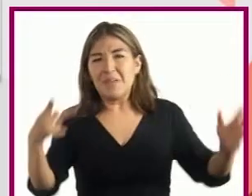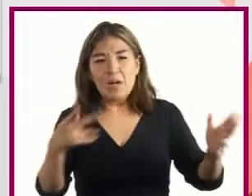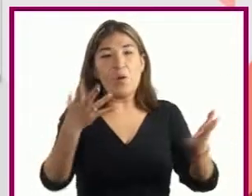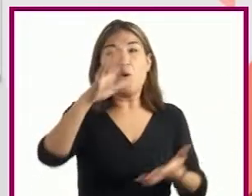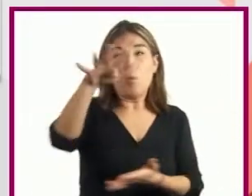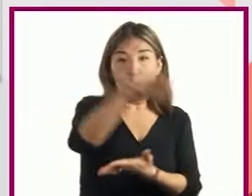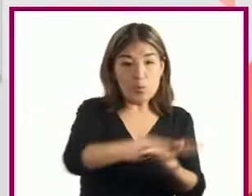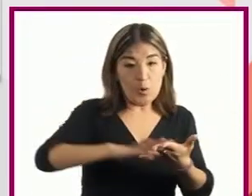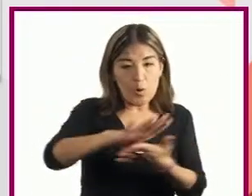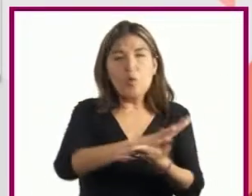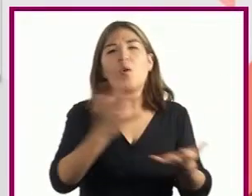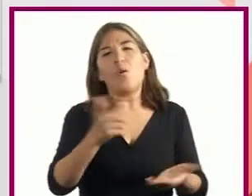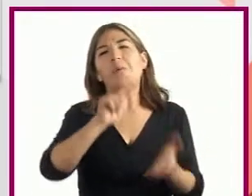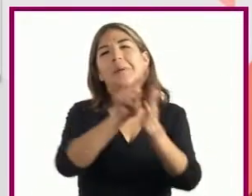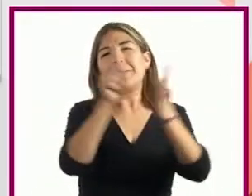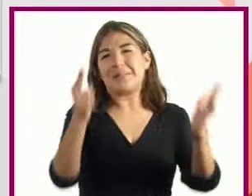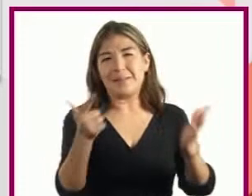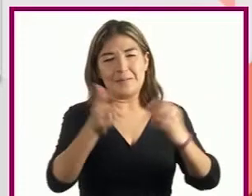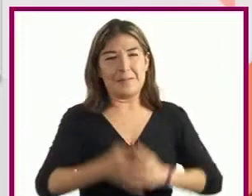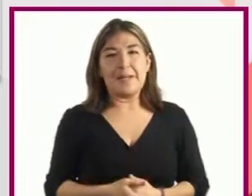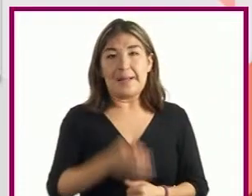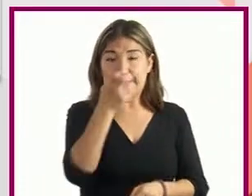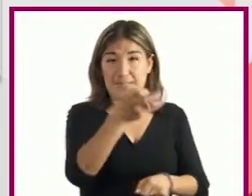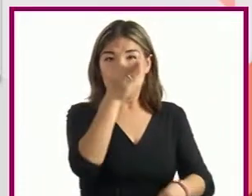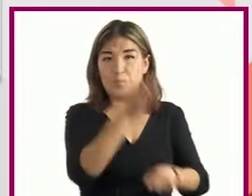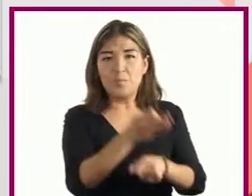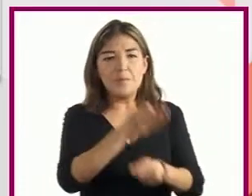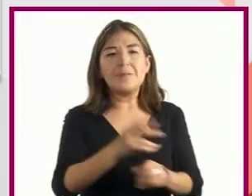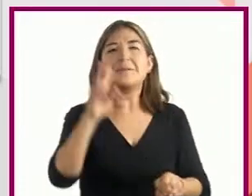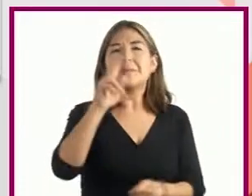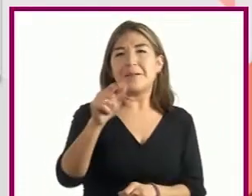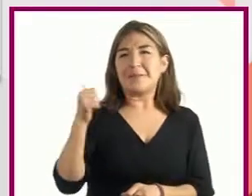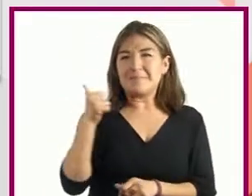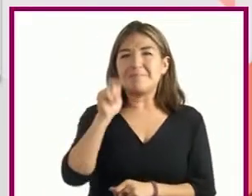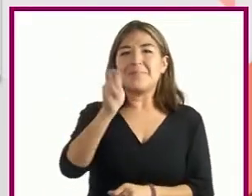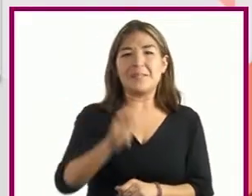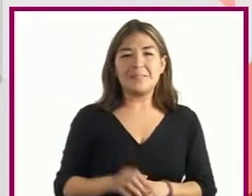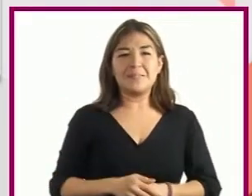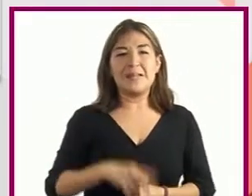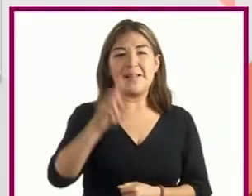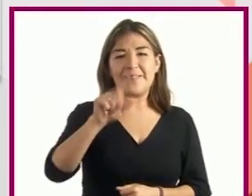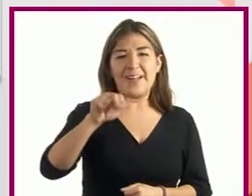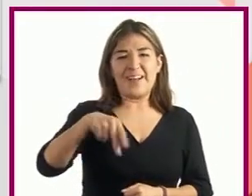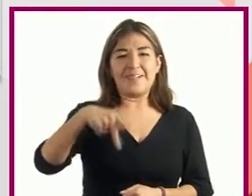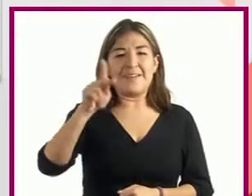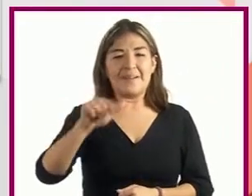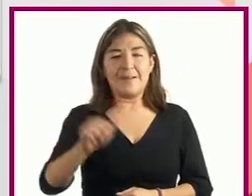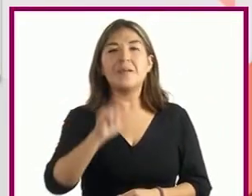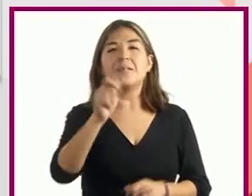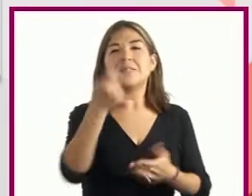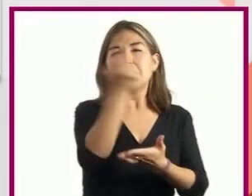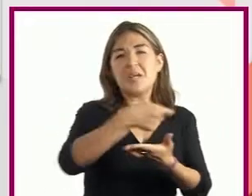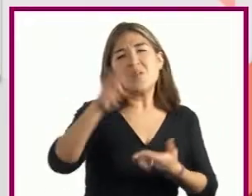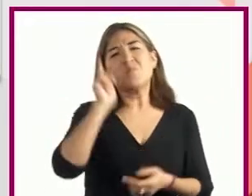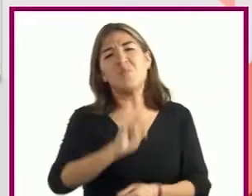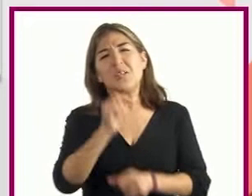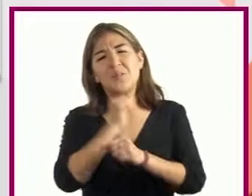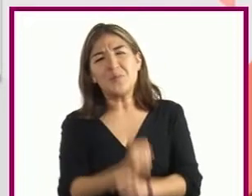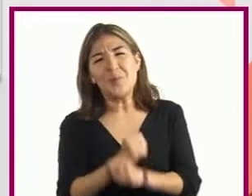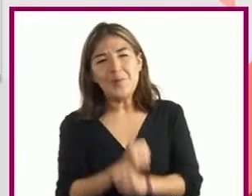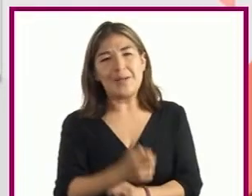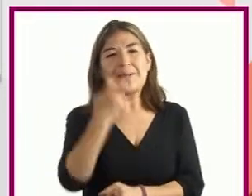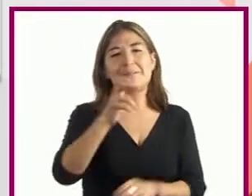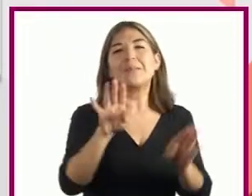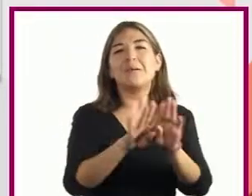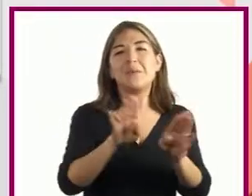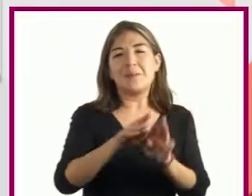completa o un libro. En este caso, estamos observando un fragmento de Danca, Diario de una sufrida, novela